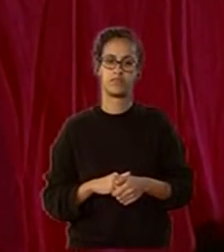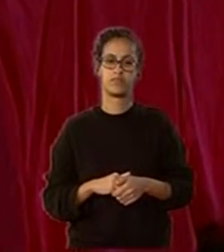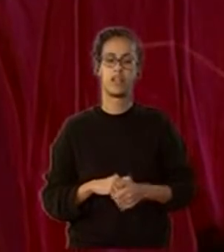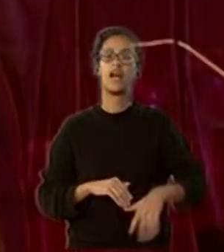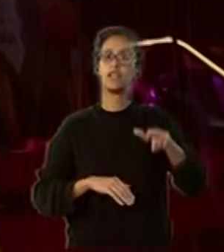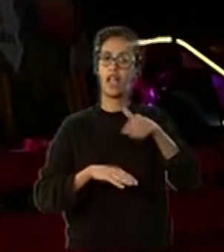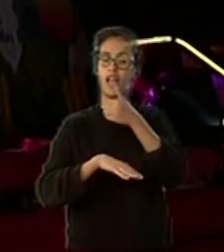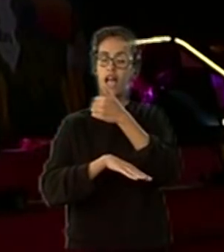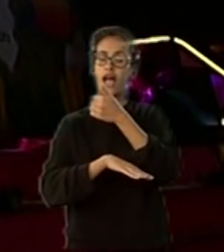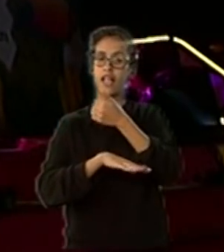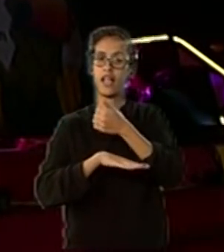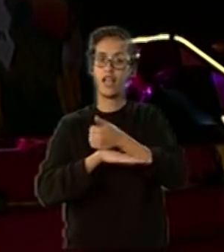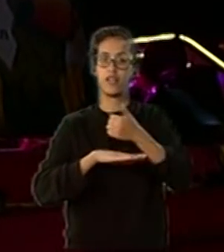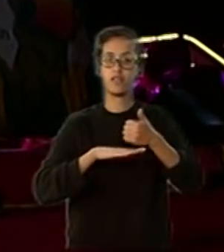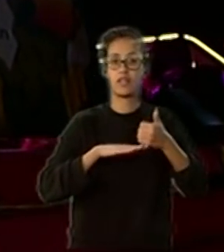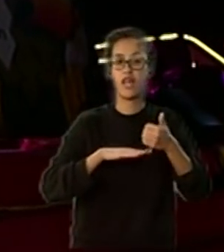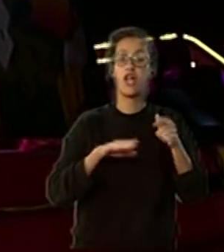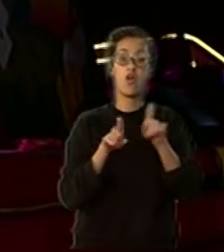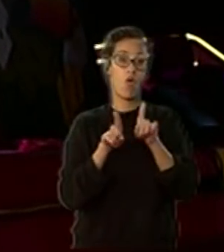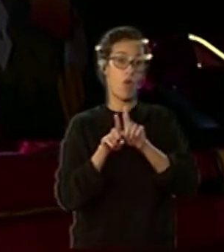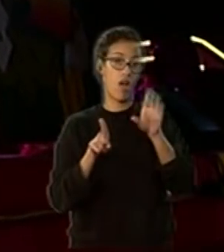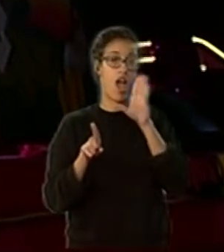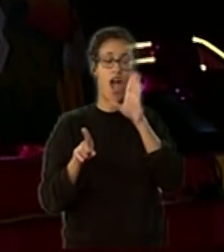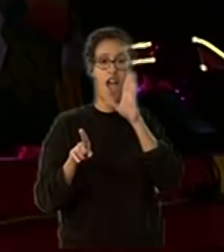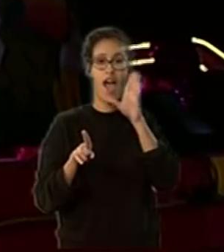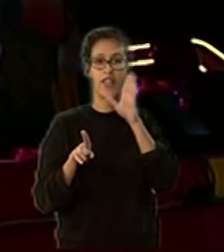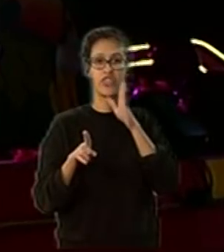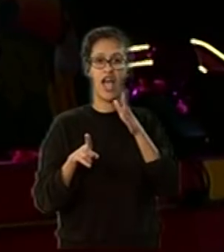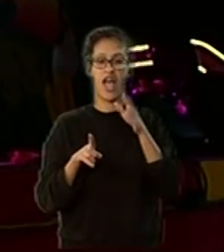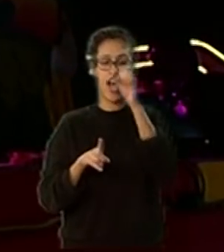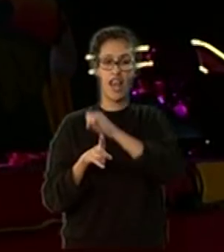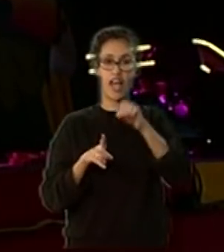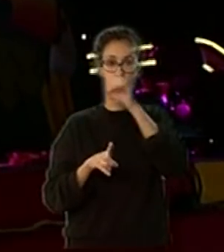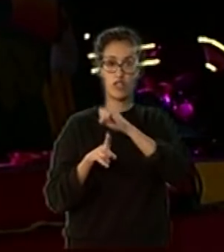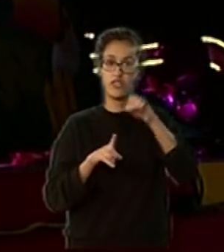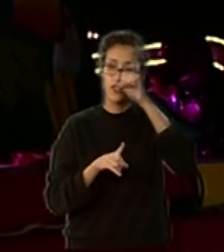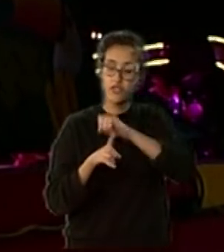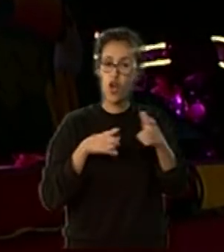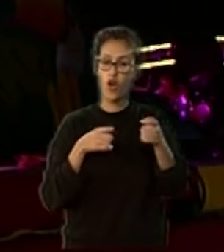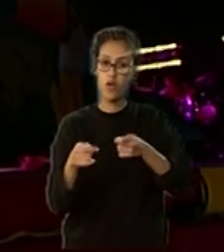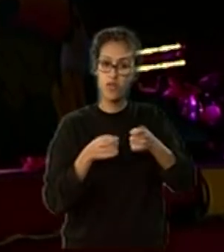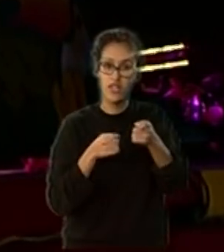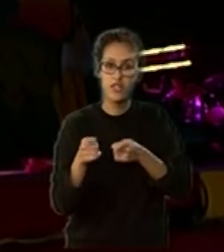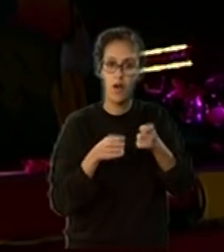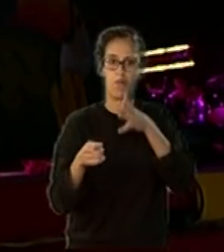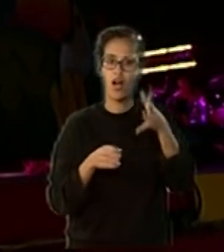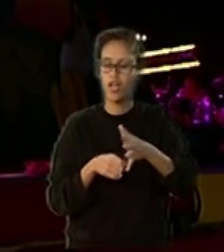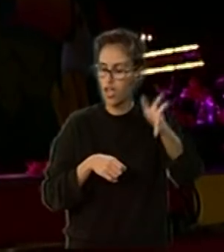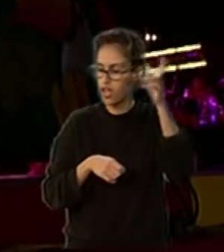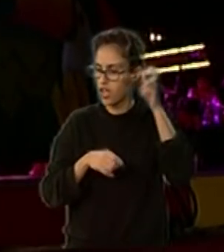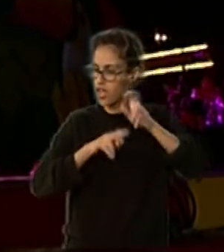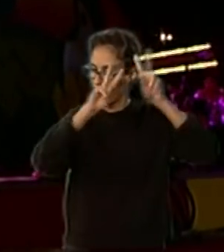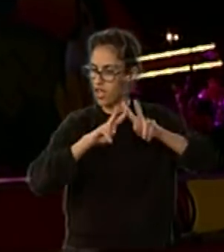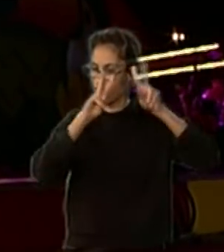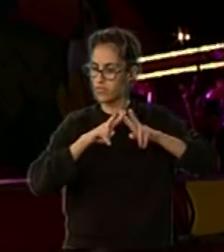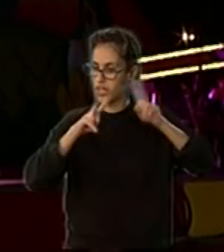explicaba esa canción comercial que cantaban las ladies, pues deben estar atentos a la armonía, al ritmo, a las letras,